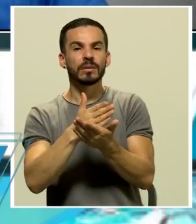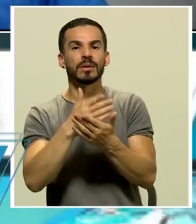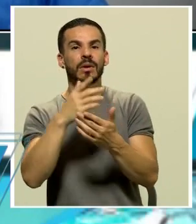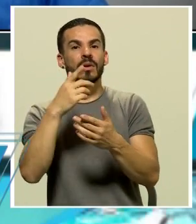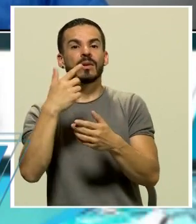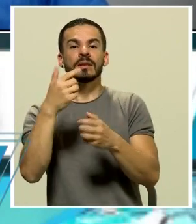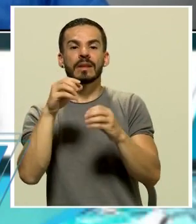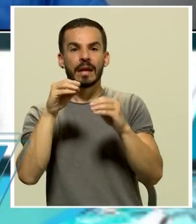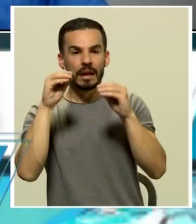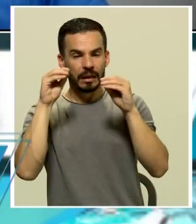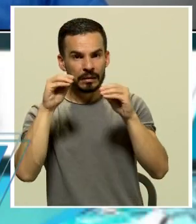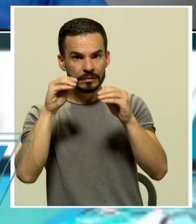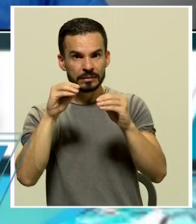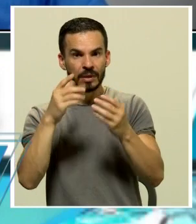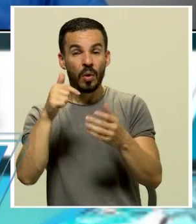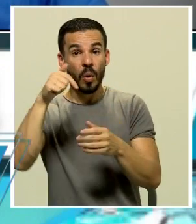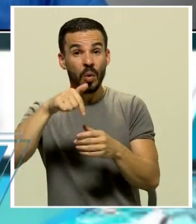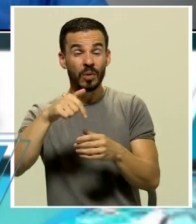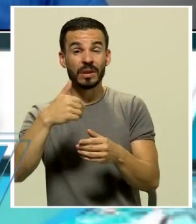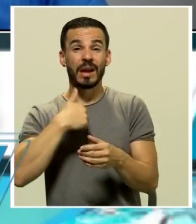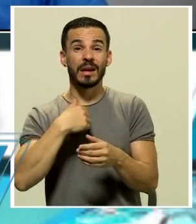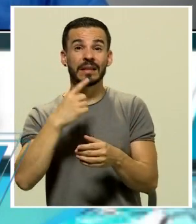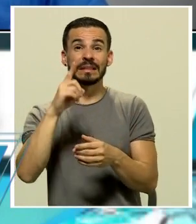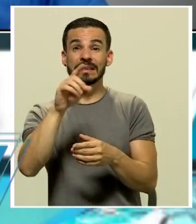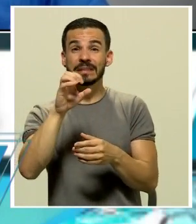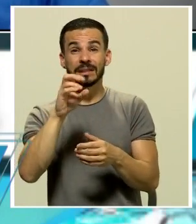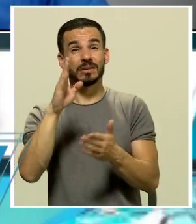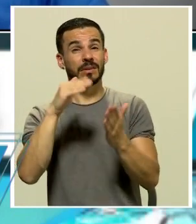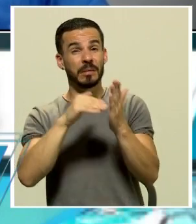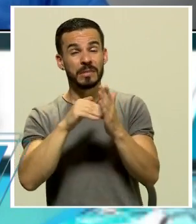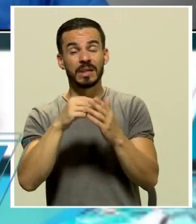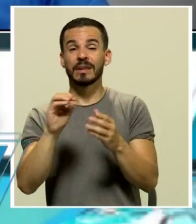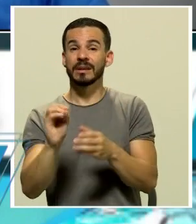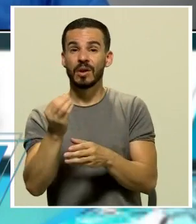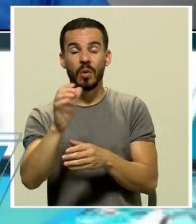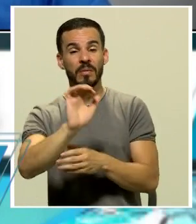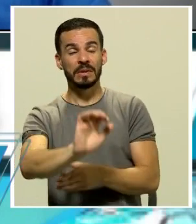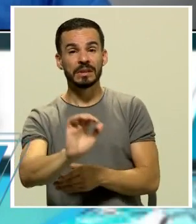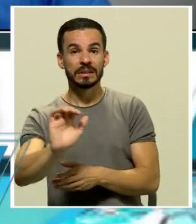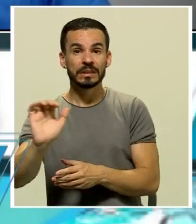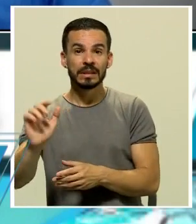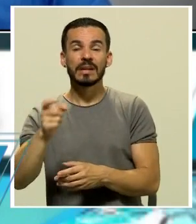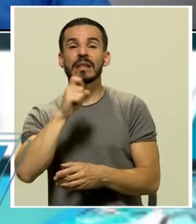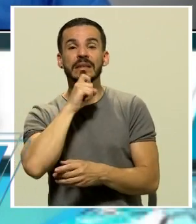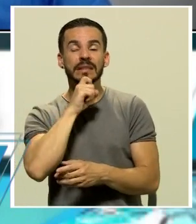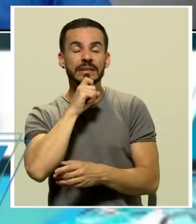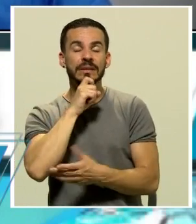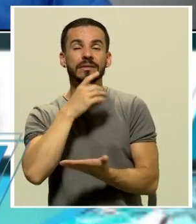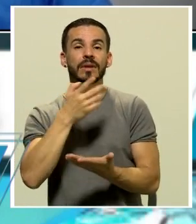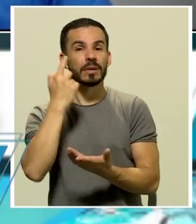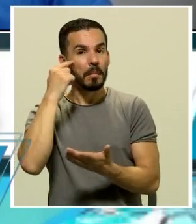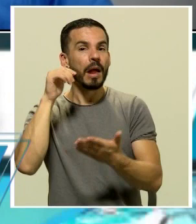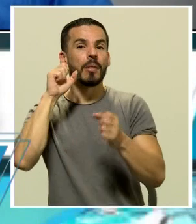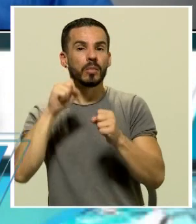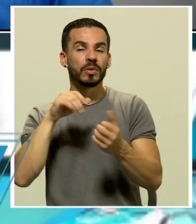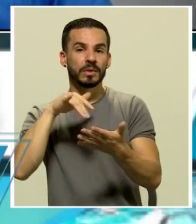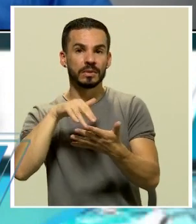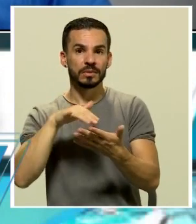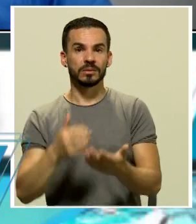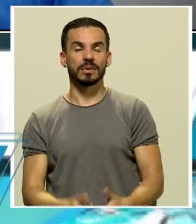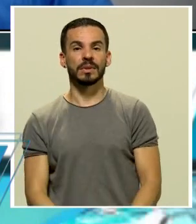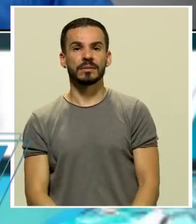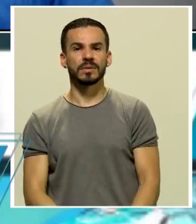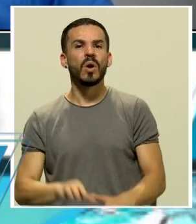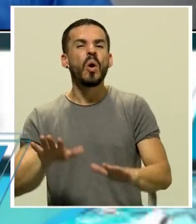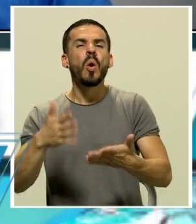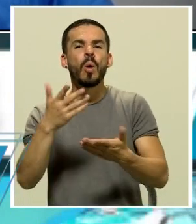educativo. Hoy hay cientos de miles de jóvenes, de niños con dificultades para estudiar.